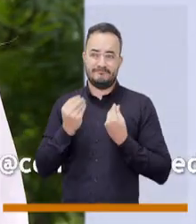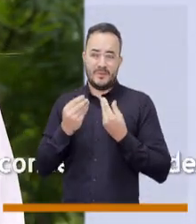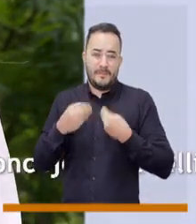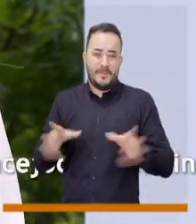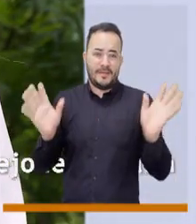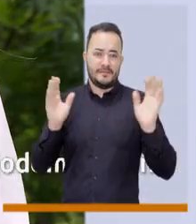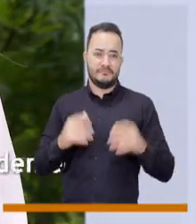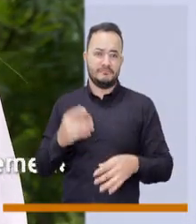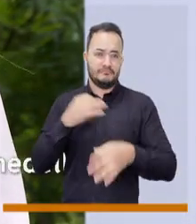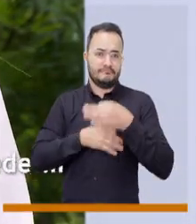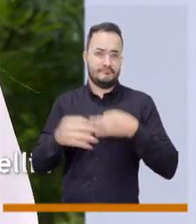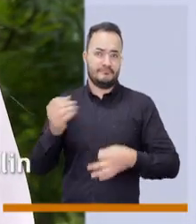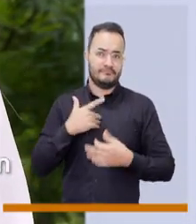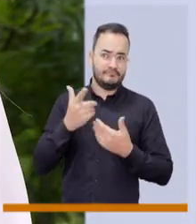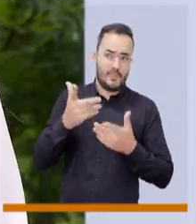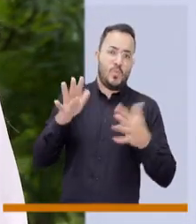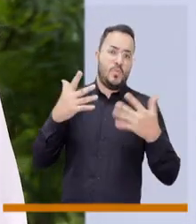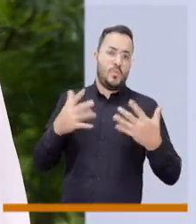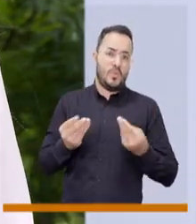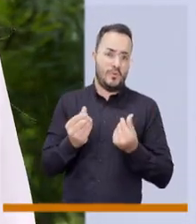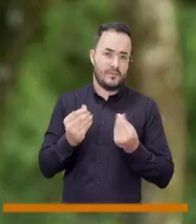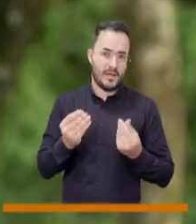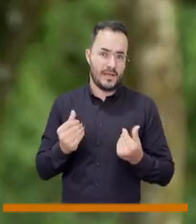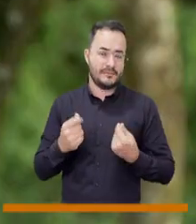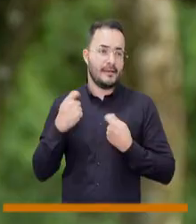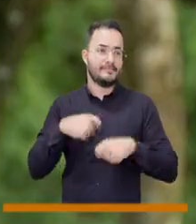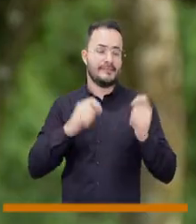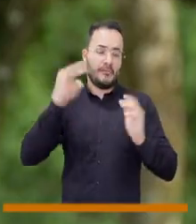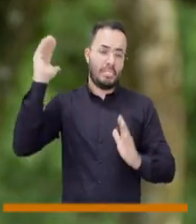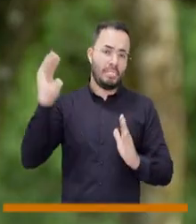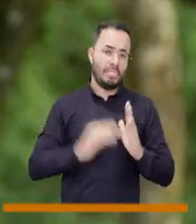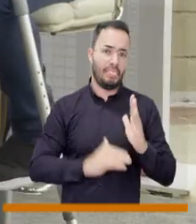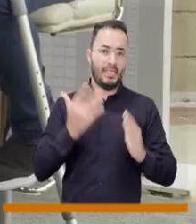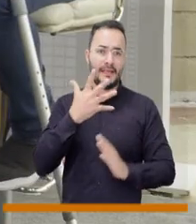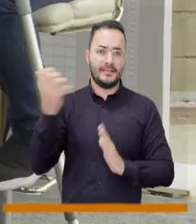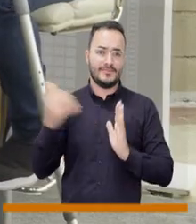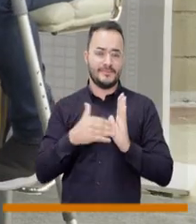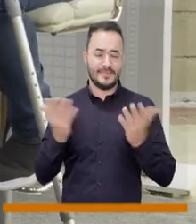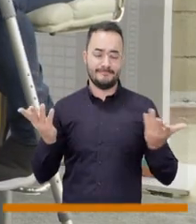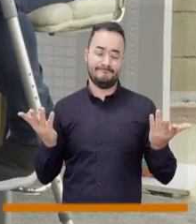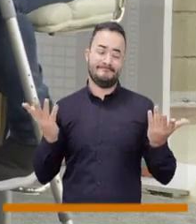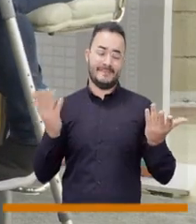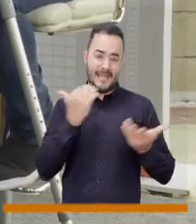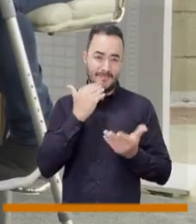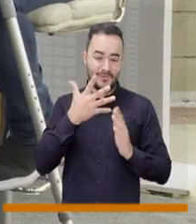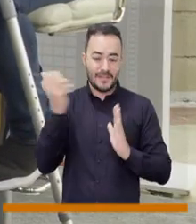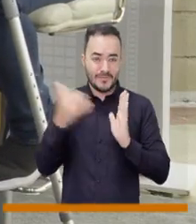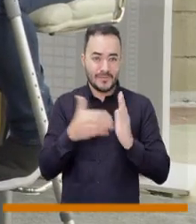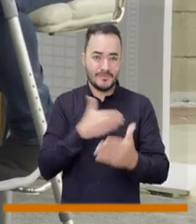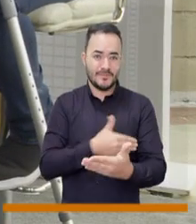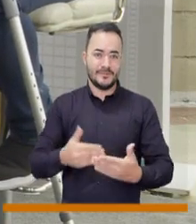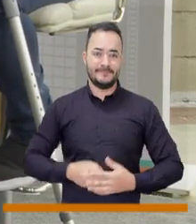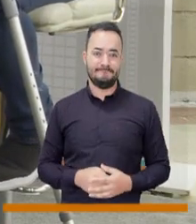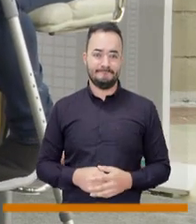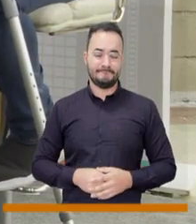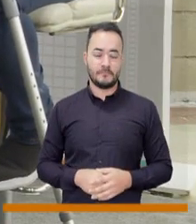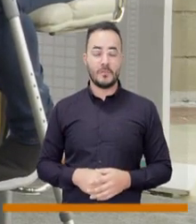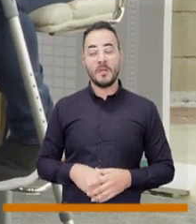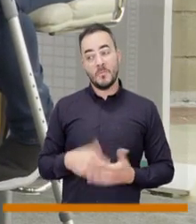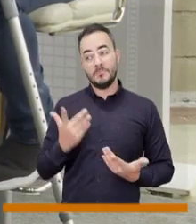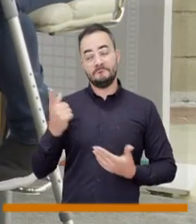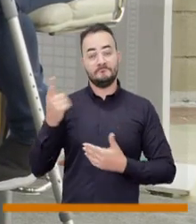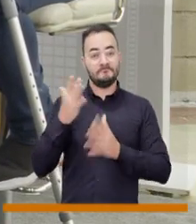a quedar con una empresa que puede valer unos 500 mil millones de pesos. Concejal Carlos. Pues, como lo dice la